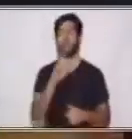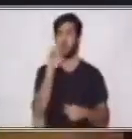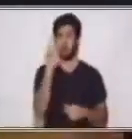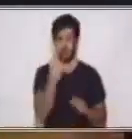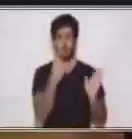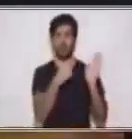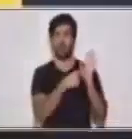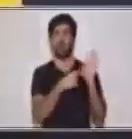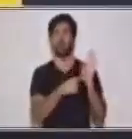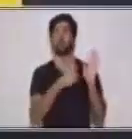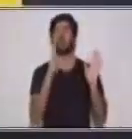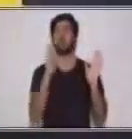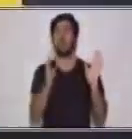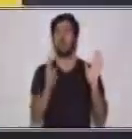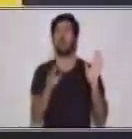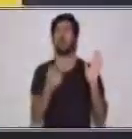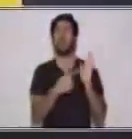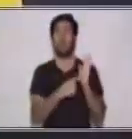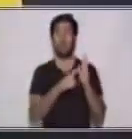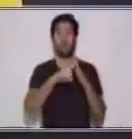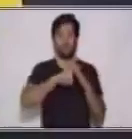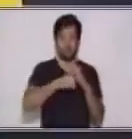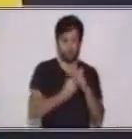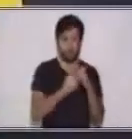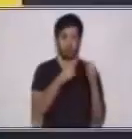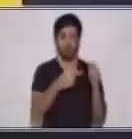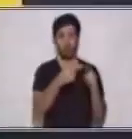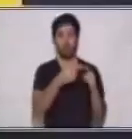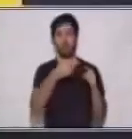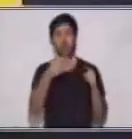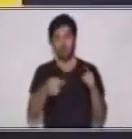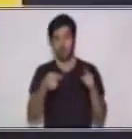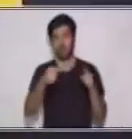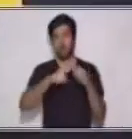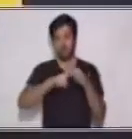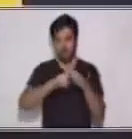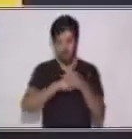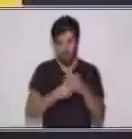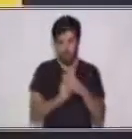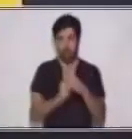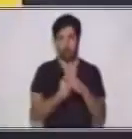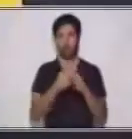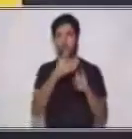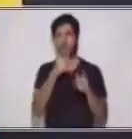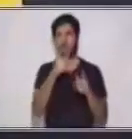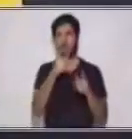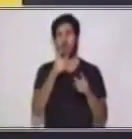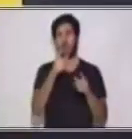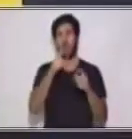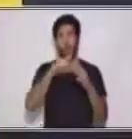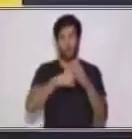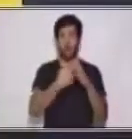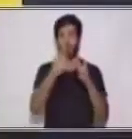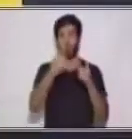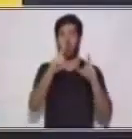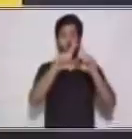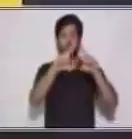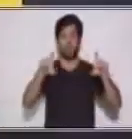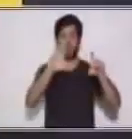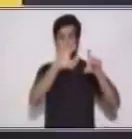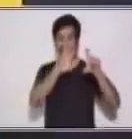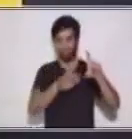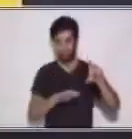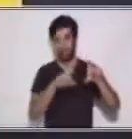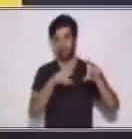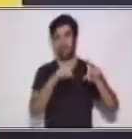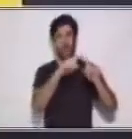siempre son iniciales y siempre las vas a encontrar al inicio de un párrafo, ¿sí? Es esto lo que te dicen